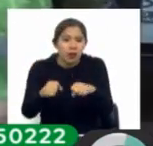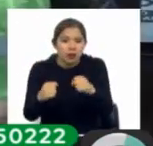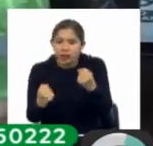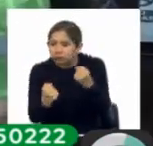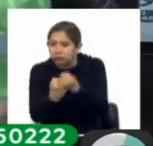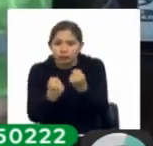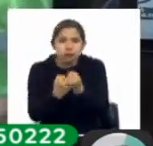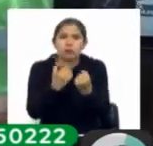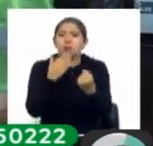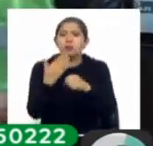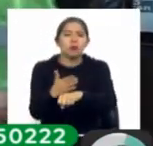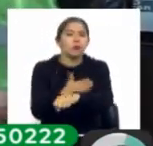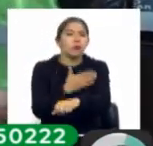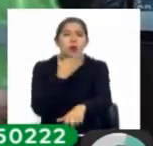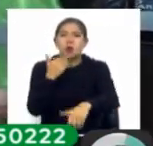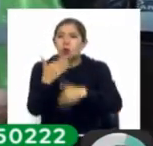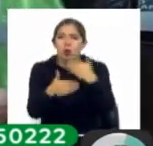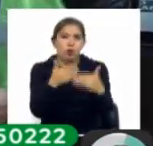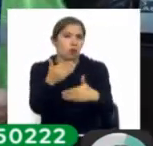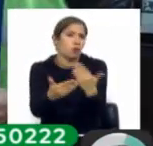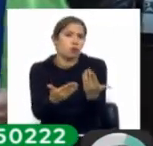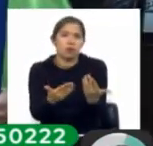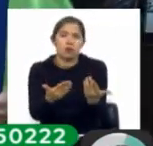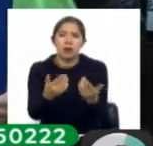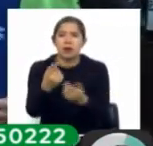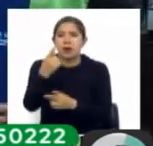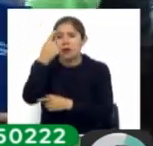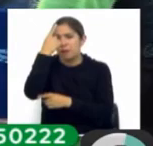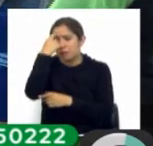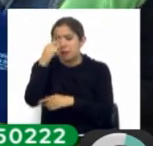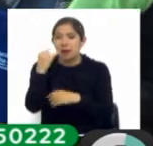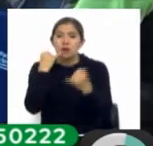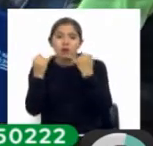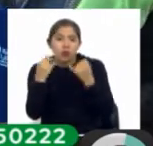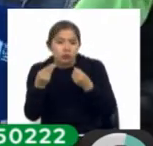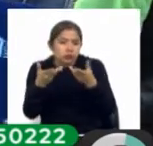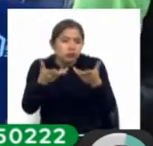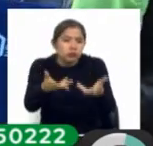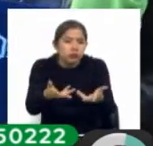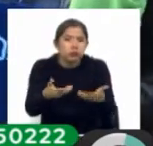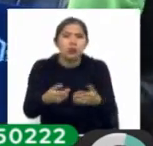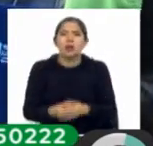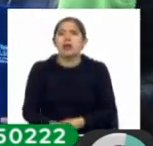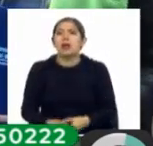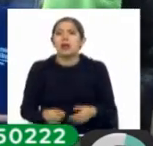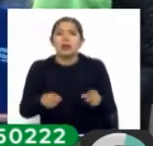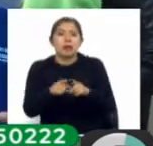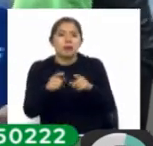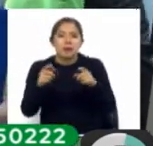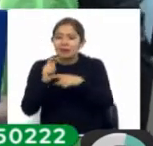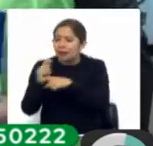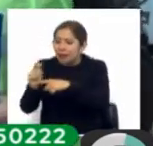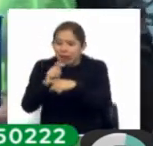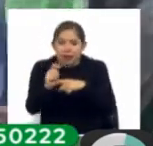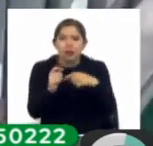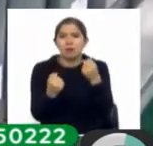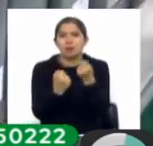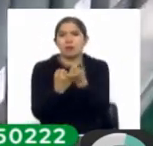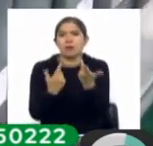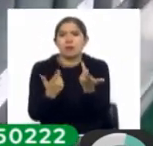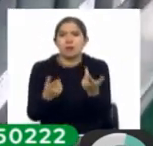cooperar de la mejor forma posible con la información, con técnicos,